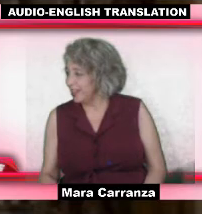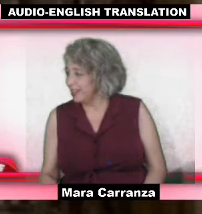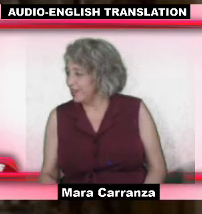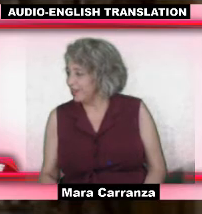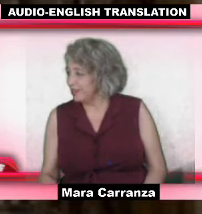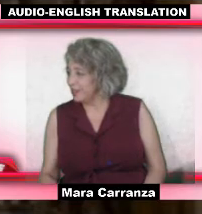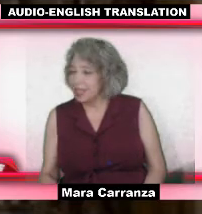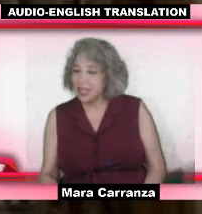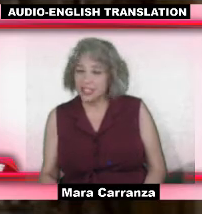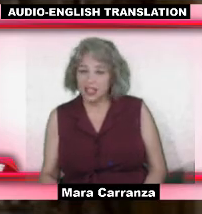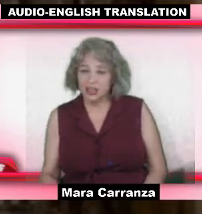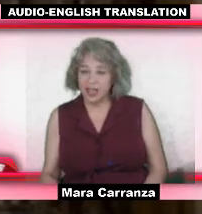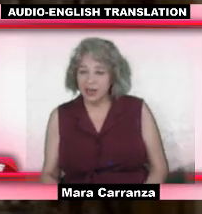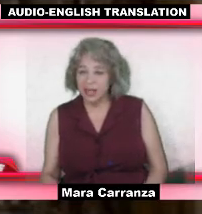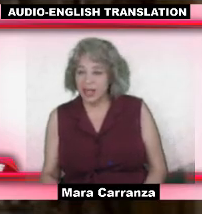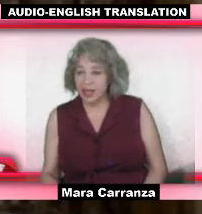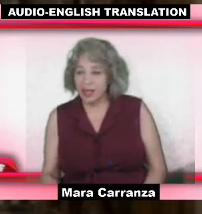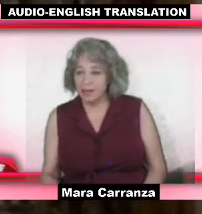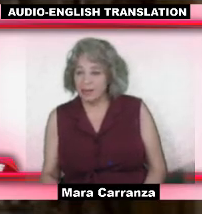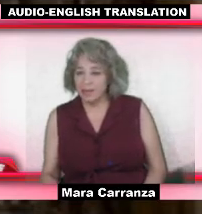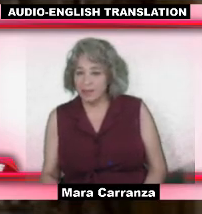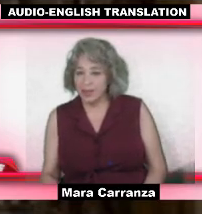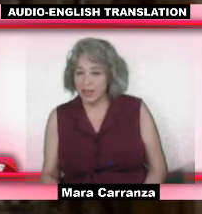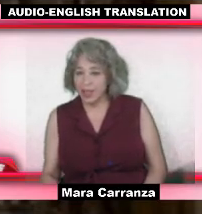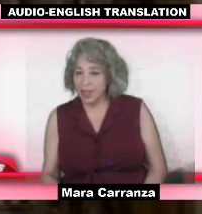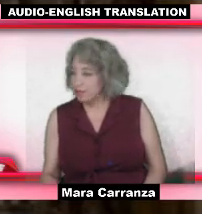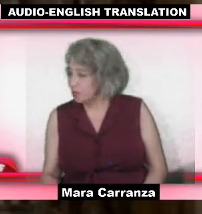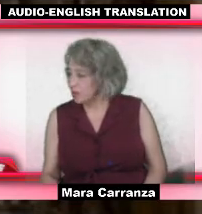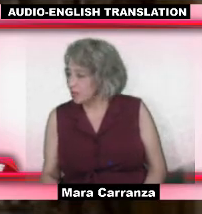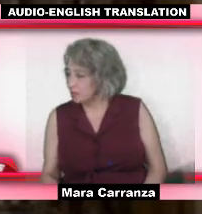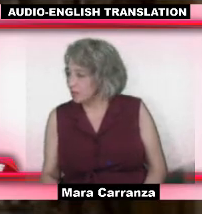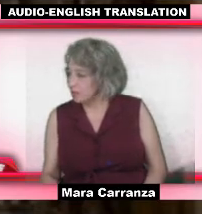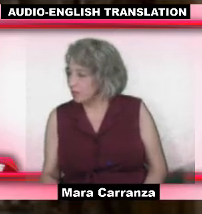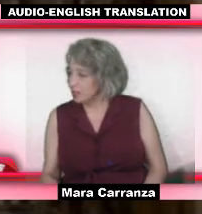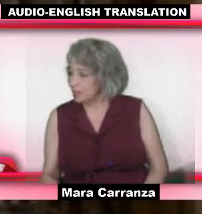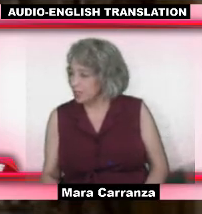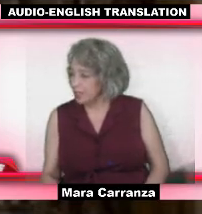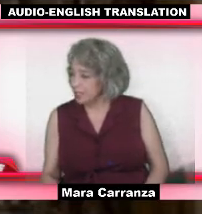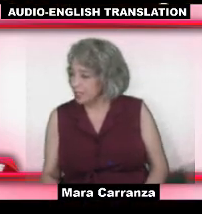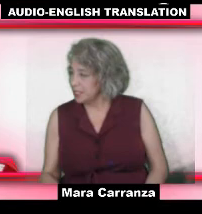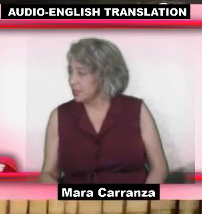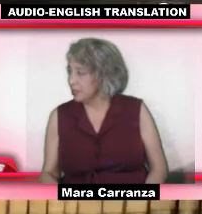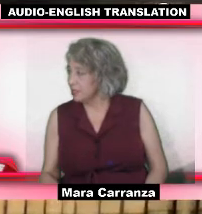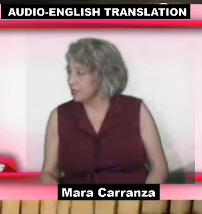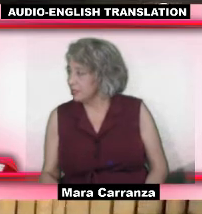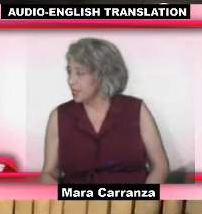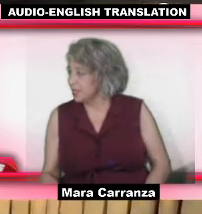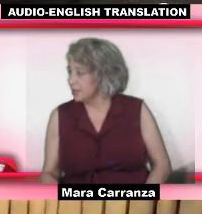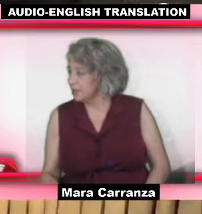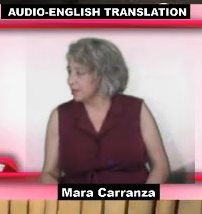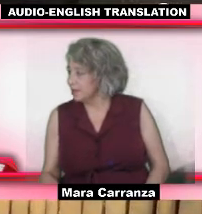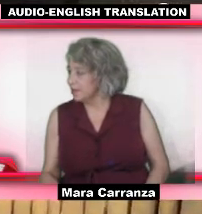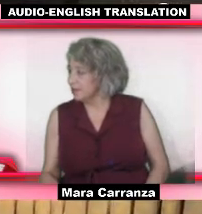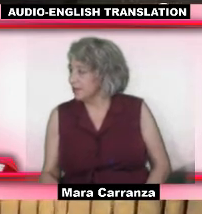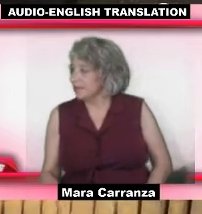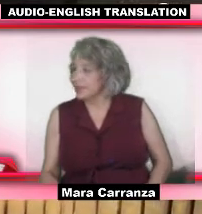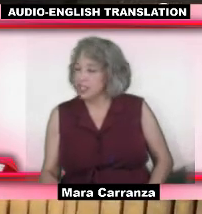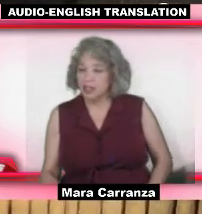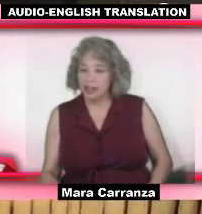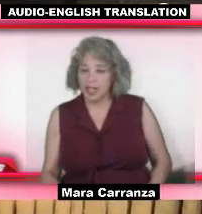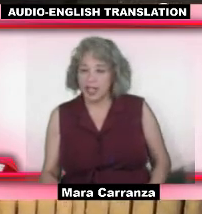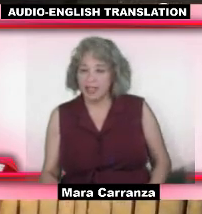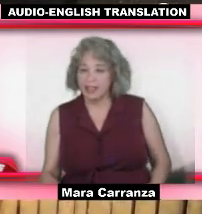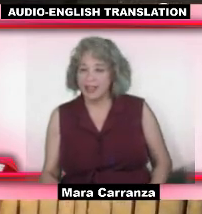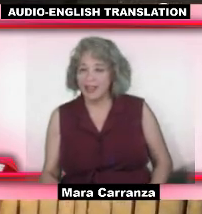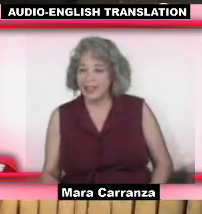Okay. So anyway, I'm going to put a pause on that or close that. Informo al